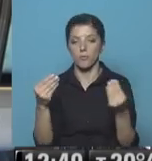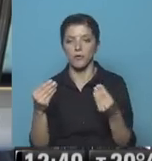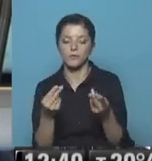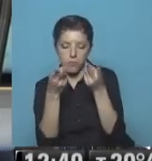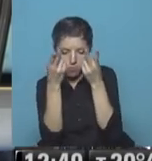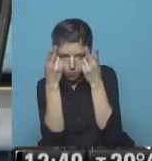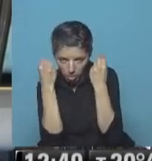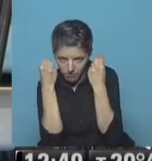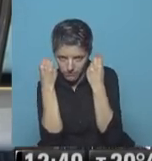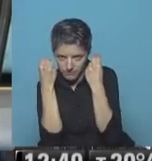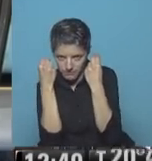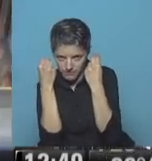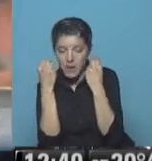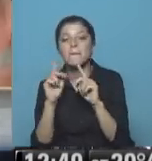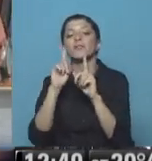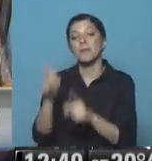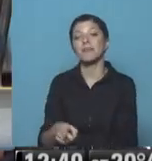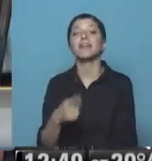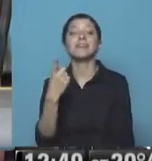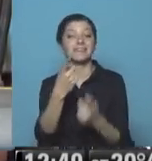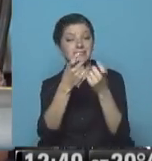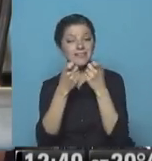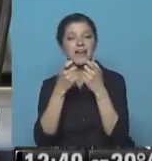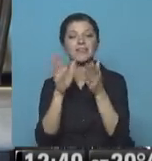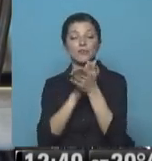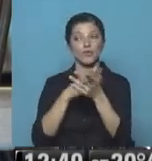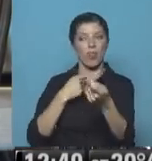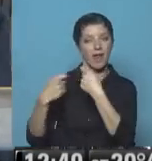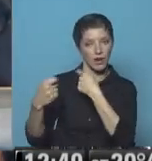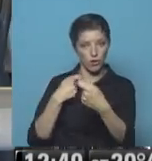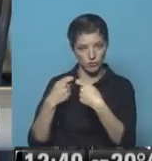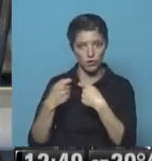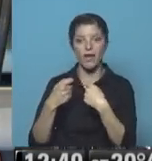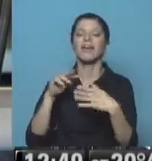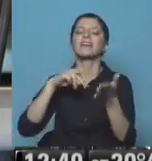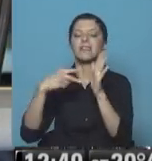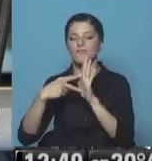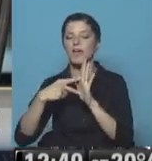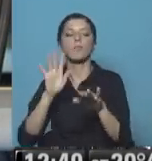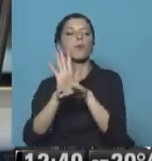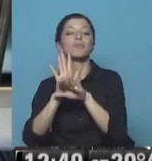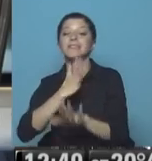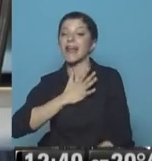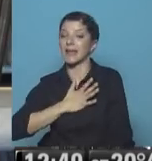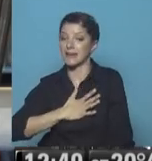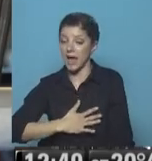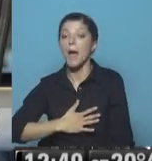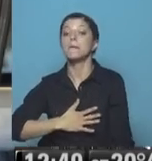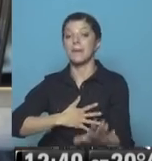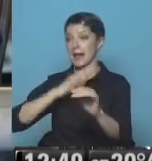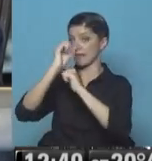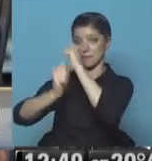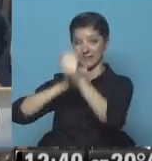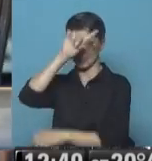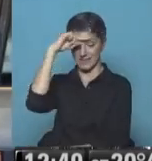sumisión, pero también se necesita lo que llama clima de negocios, es decir, cierta tranquilidad para que las multinacionales